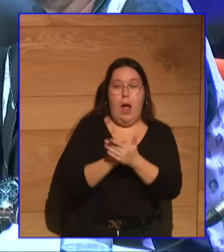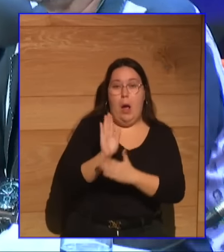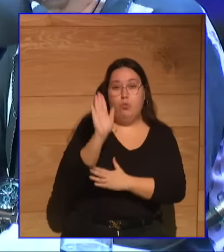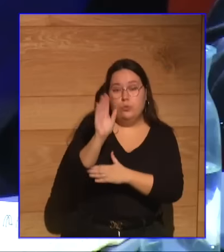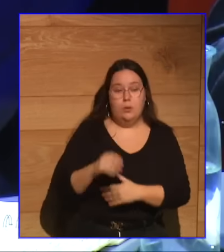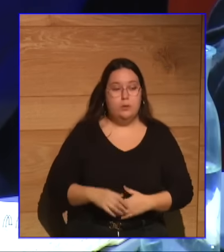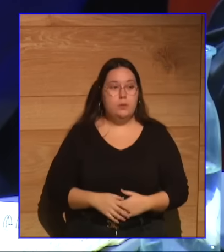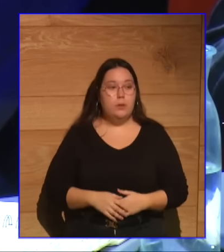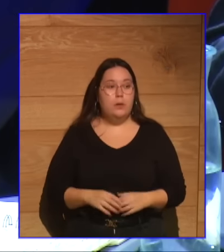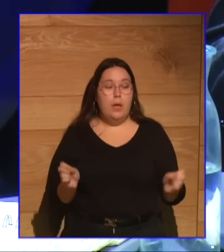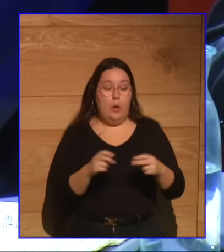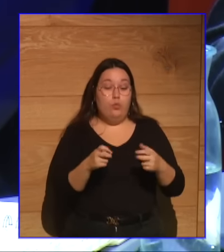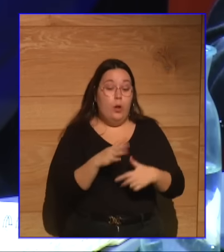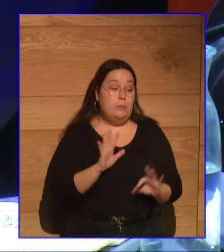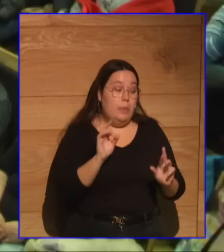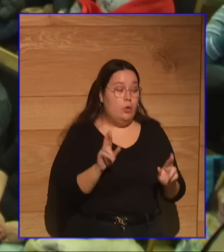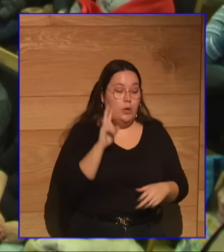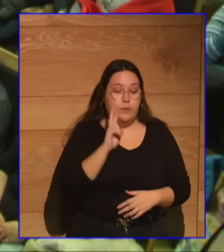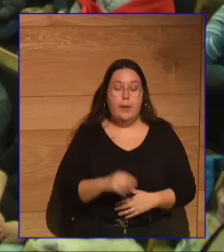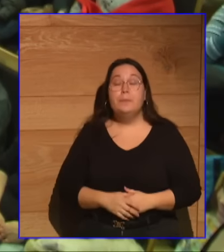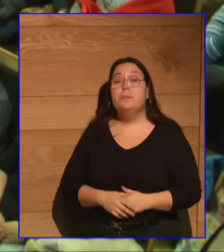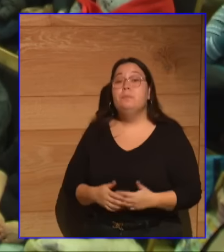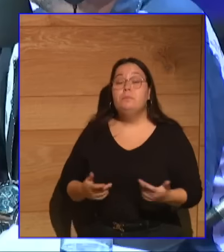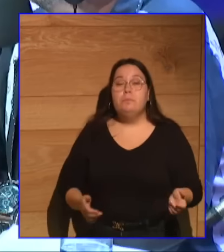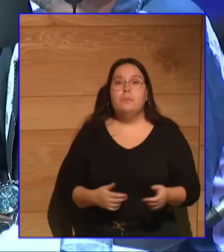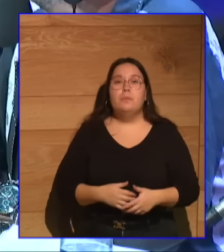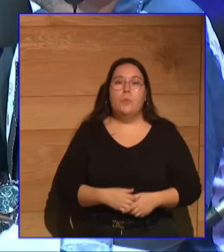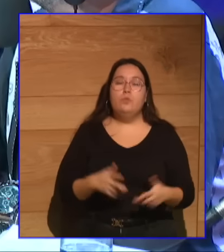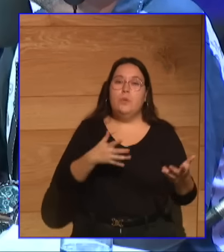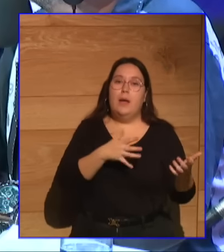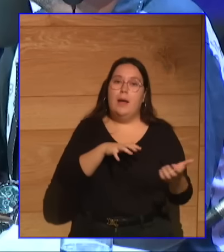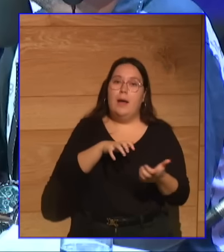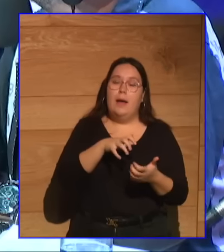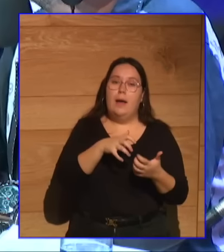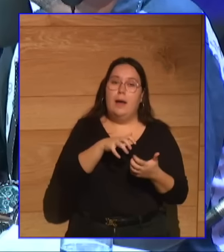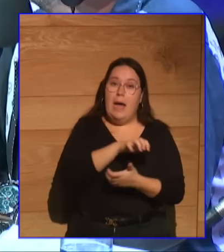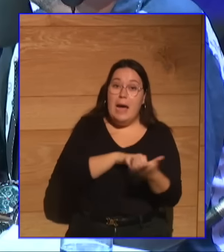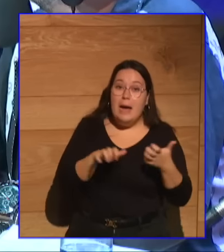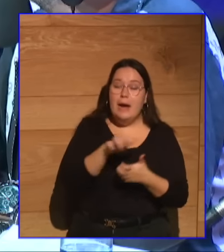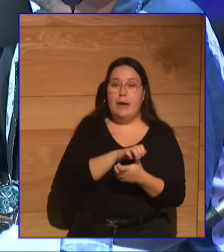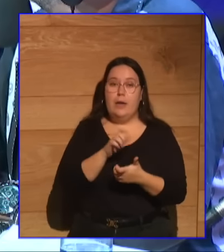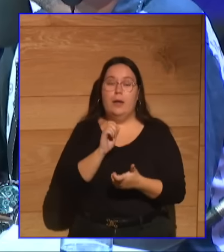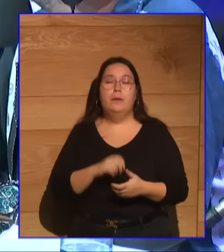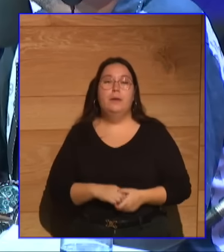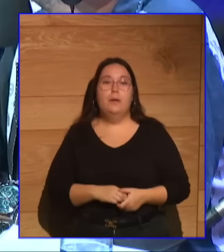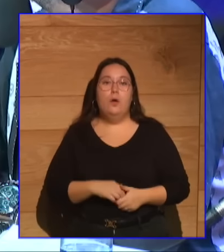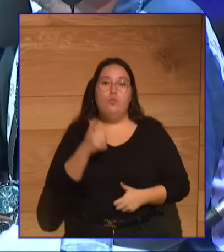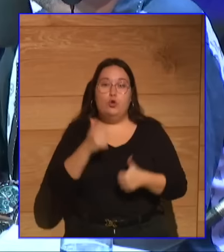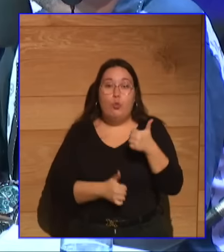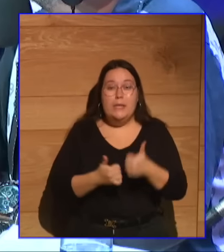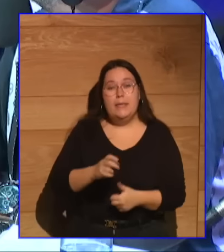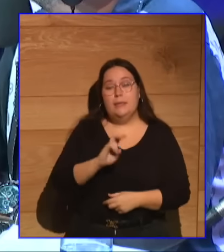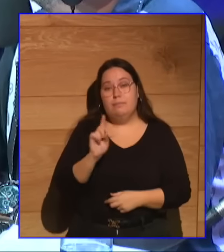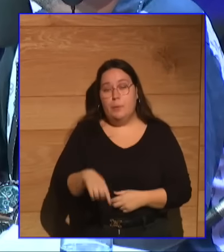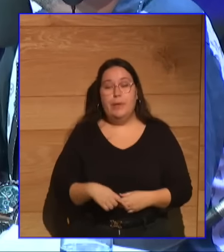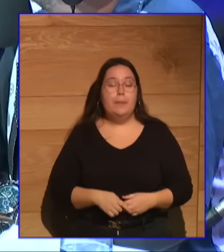digo, lo pondré en los subtítulos. Cómo había habido una guerra, había habido una subasta, justo lo que no quería Michael Crichton o como